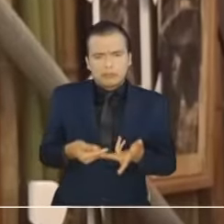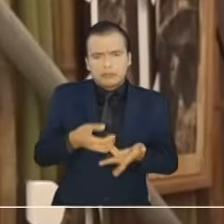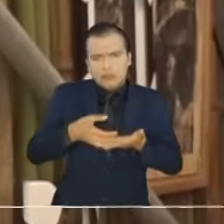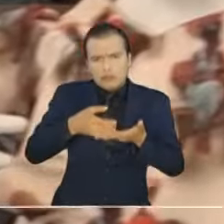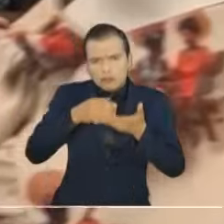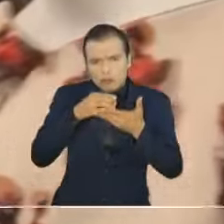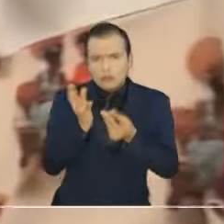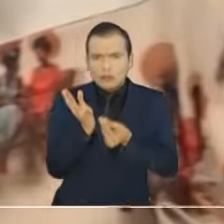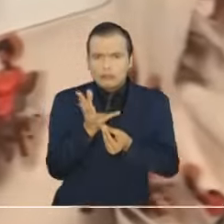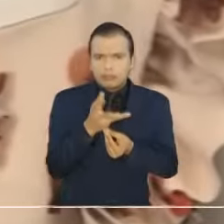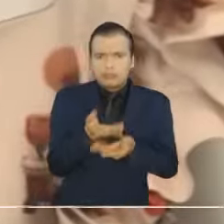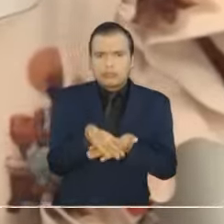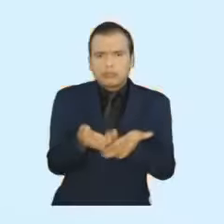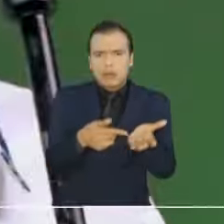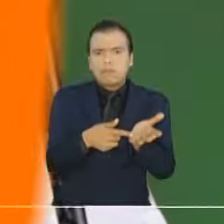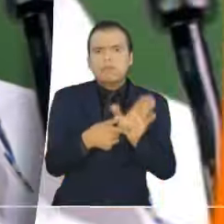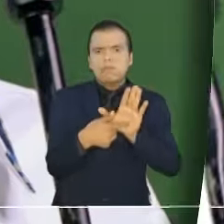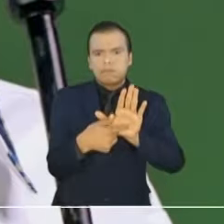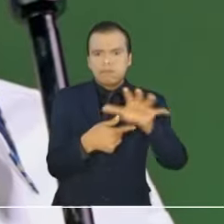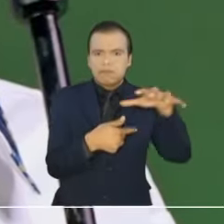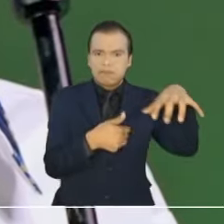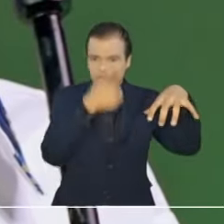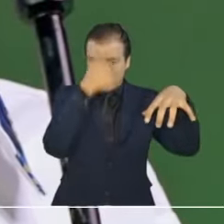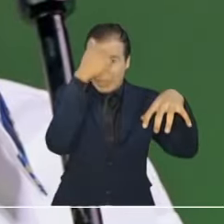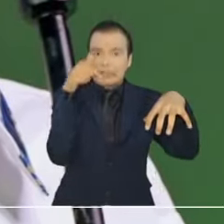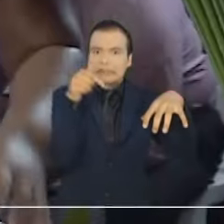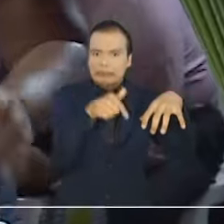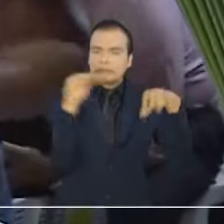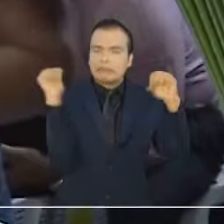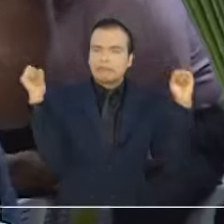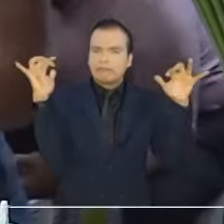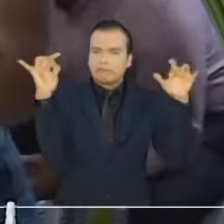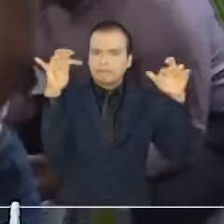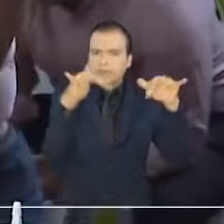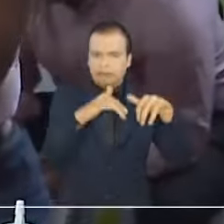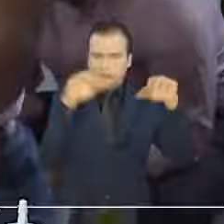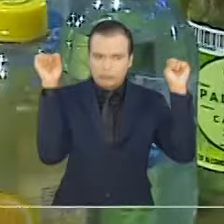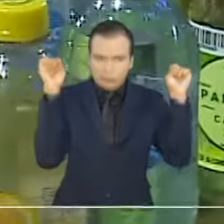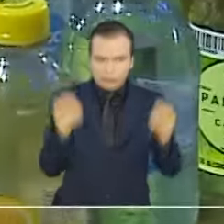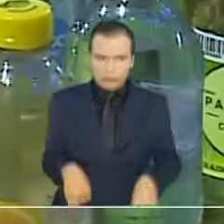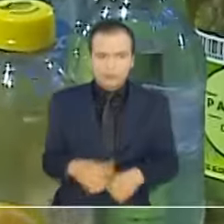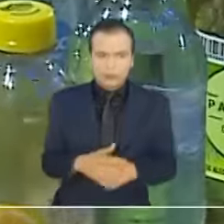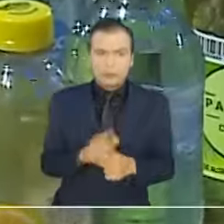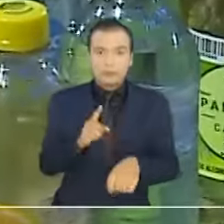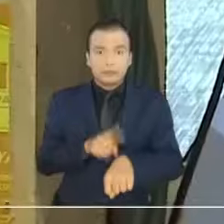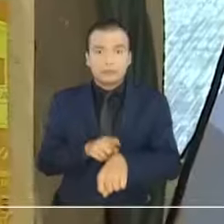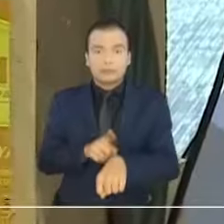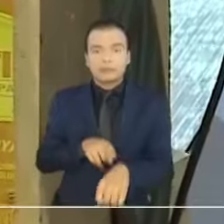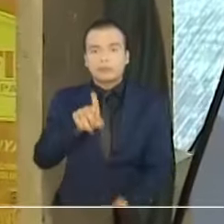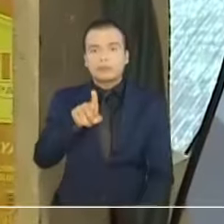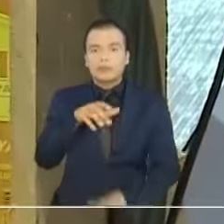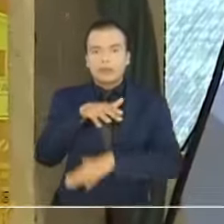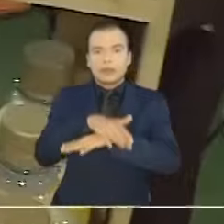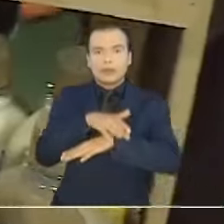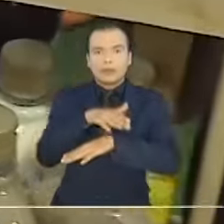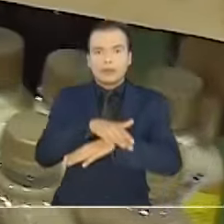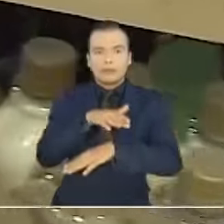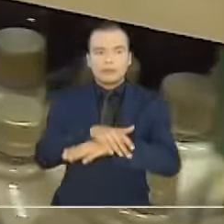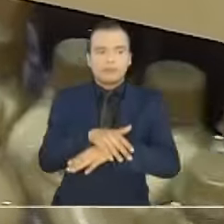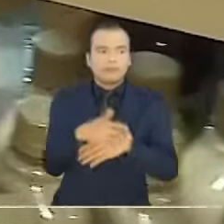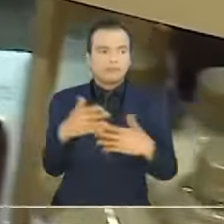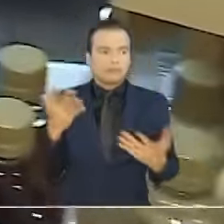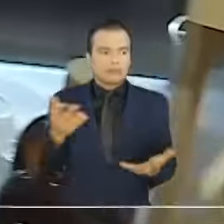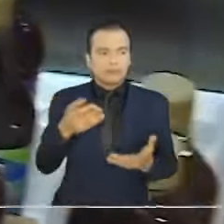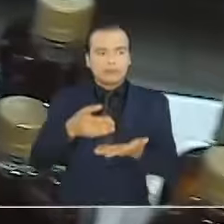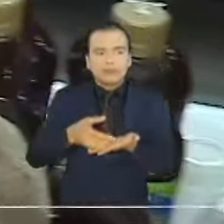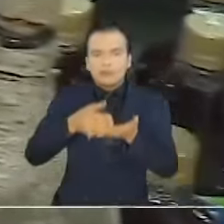Esto en la unidad deportiva Alberto Galindo. A la 1 de la tarde, un demostrativo del paisaje cultural bichero. A las 2 de la